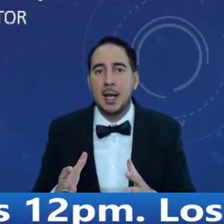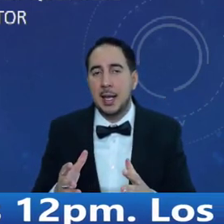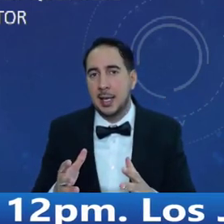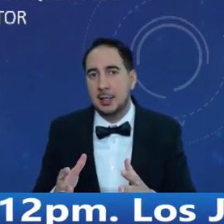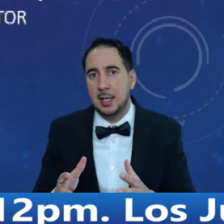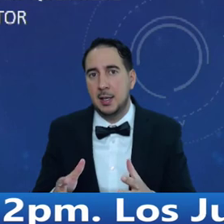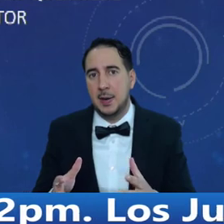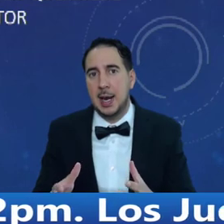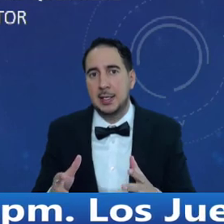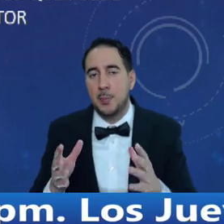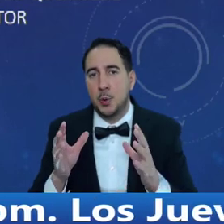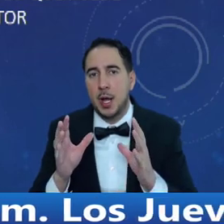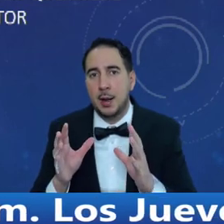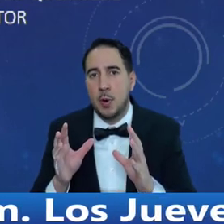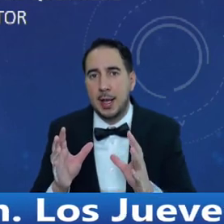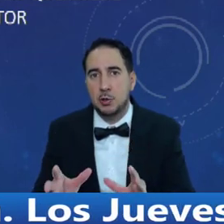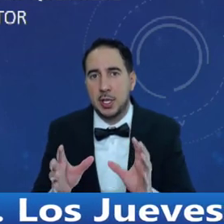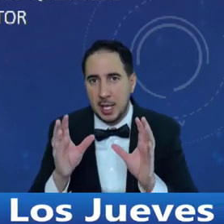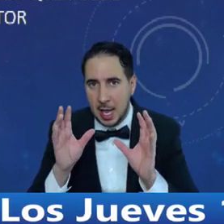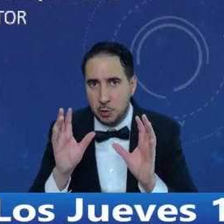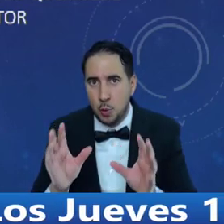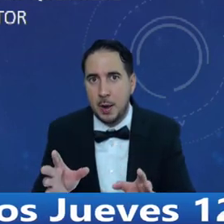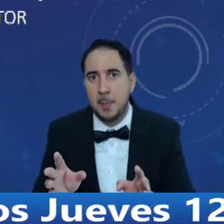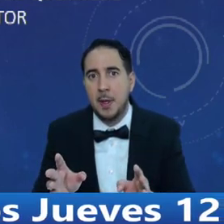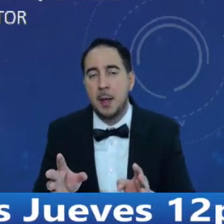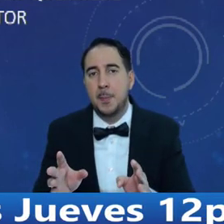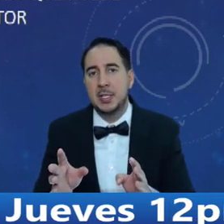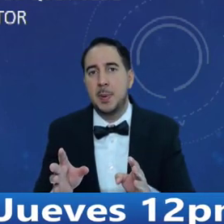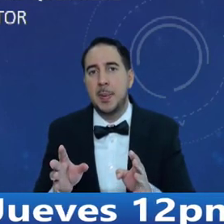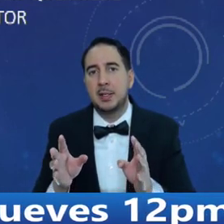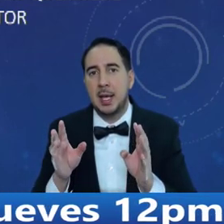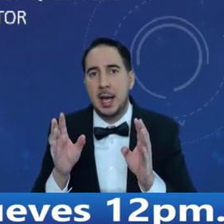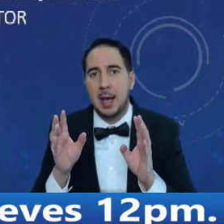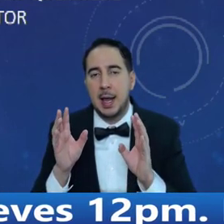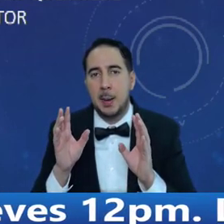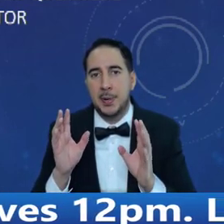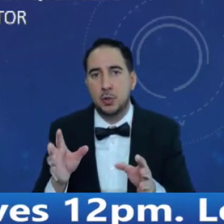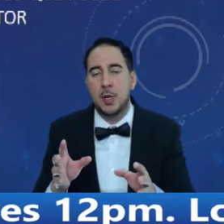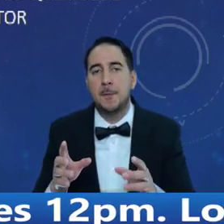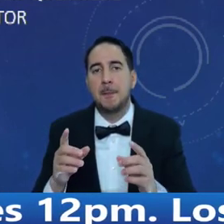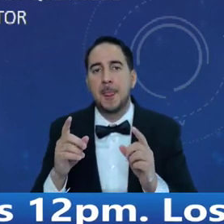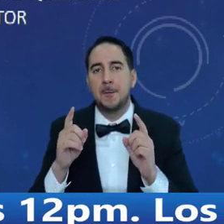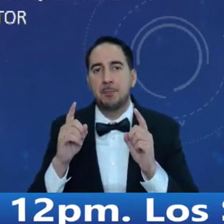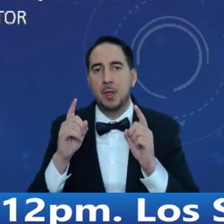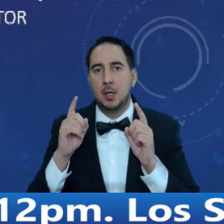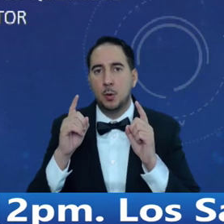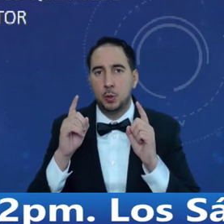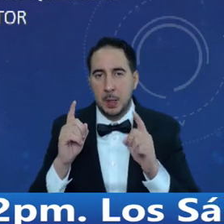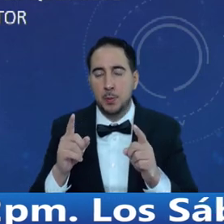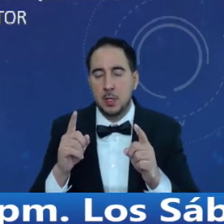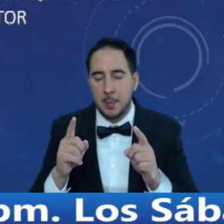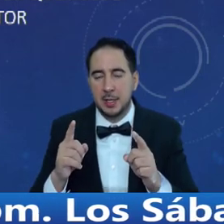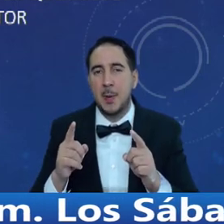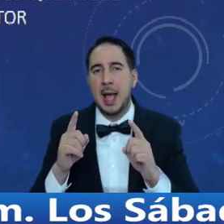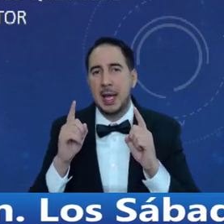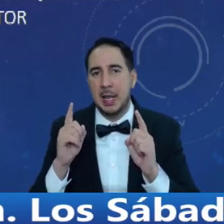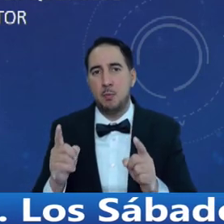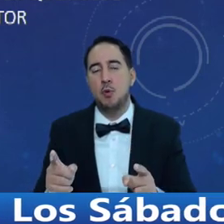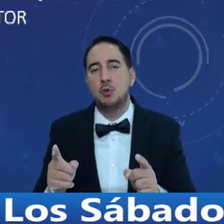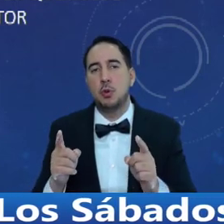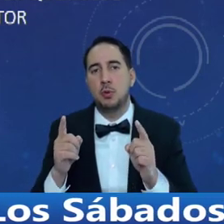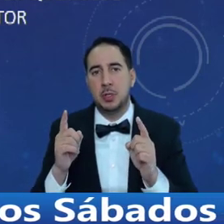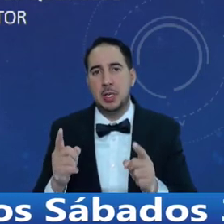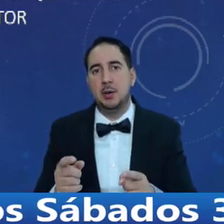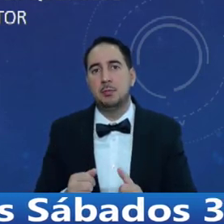entra en este Real Estate por una causa de ayudar principalmente a las personas, usted posiblemente va a